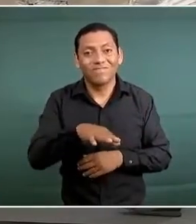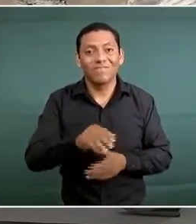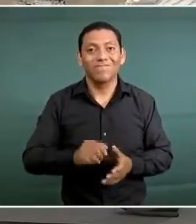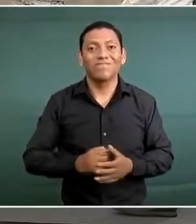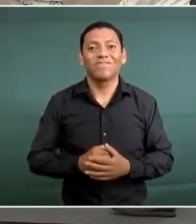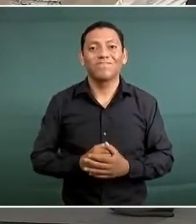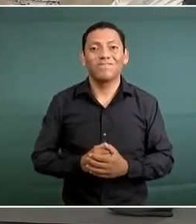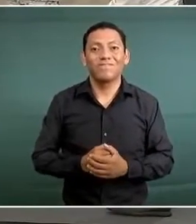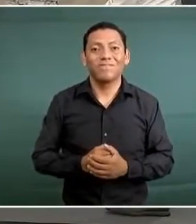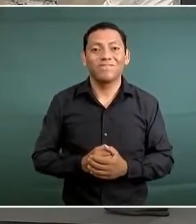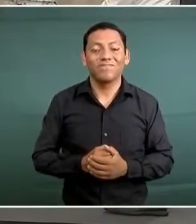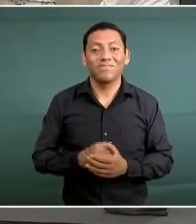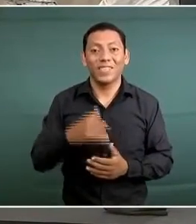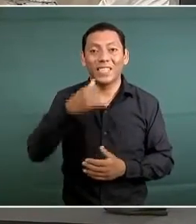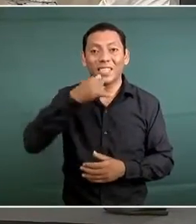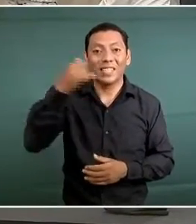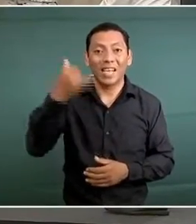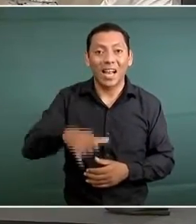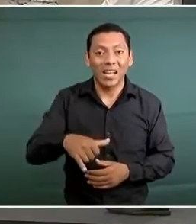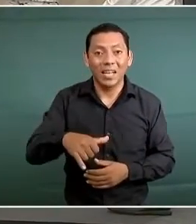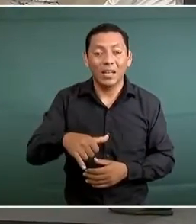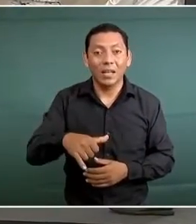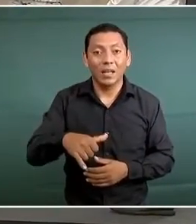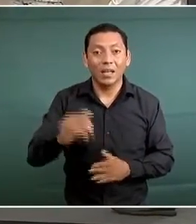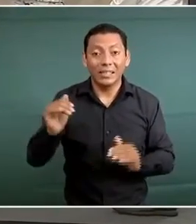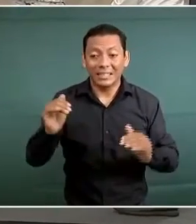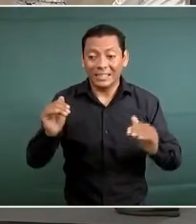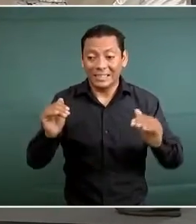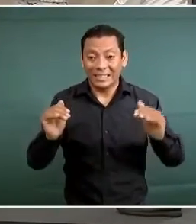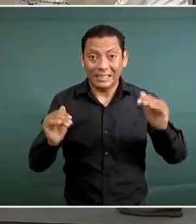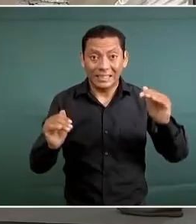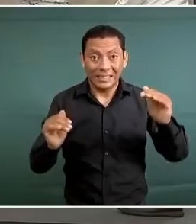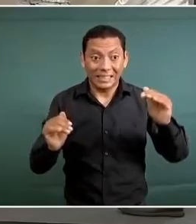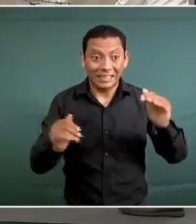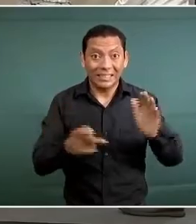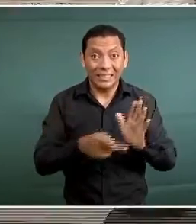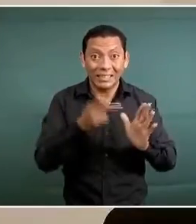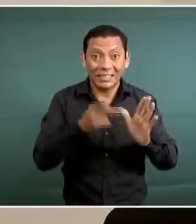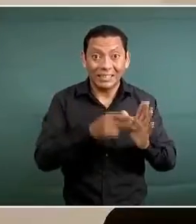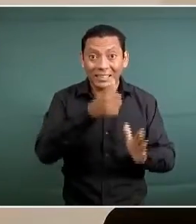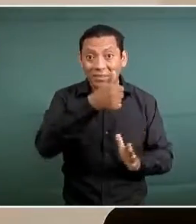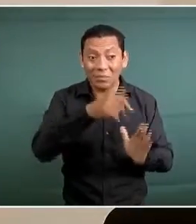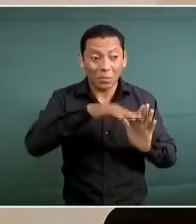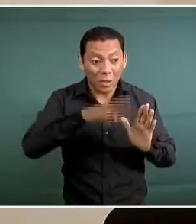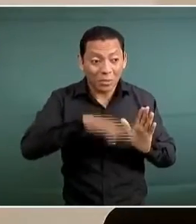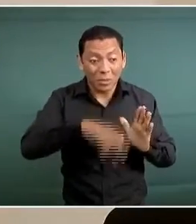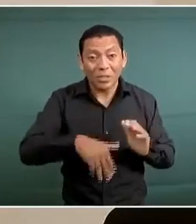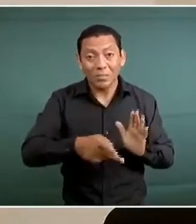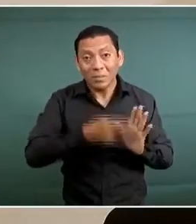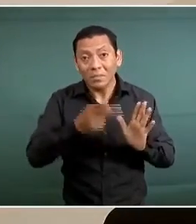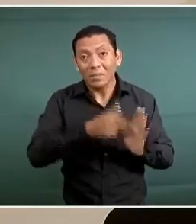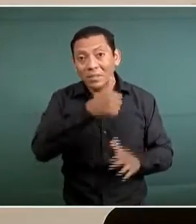Italia seis veces más que nosotros